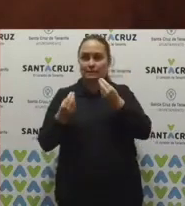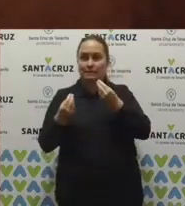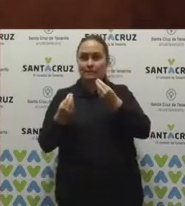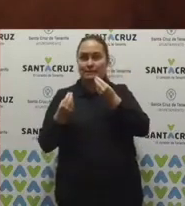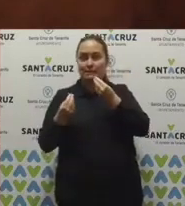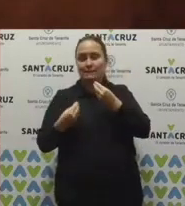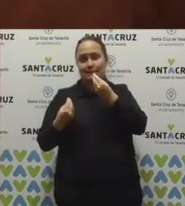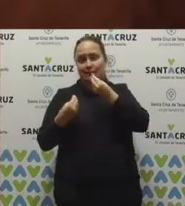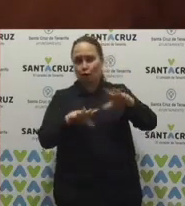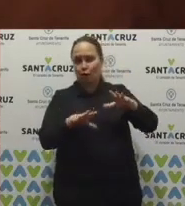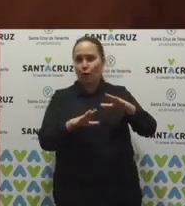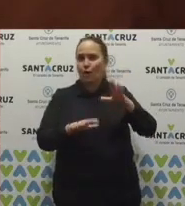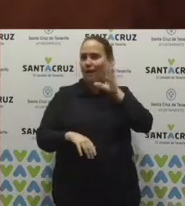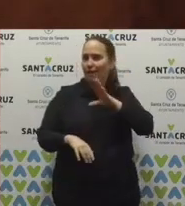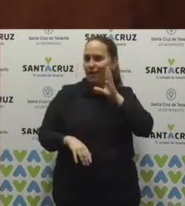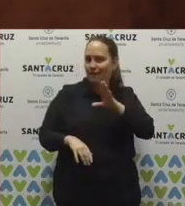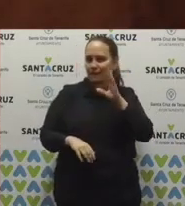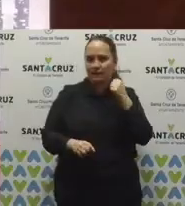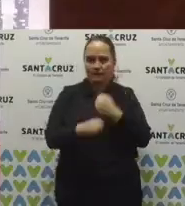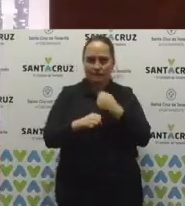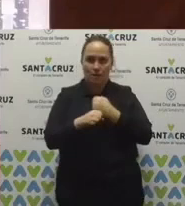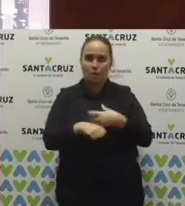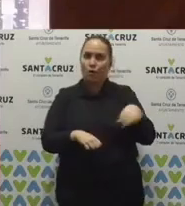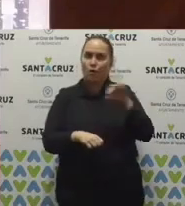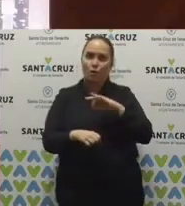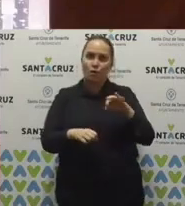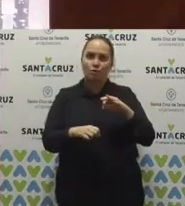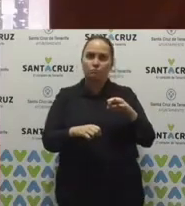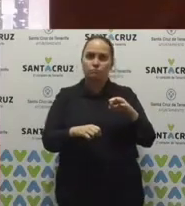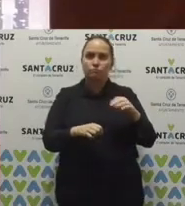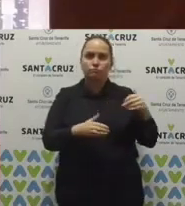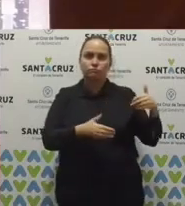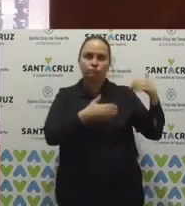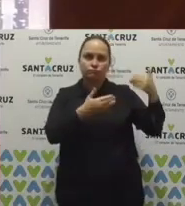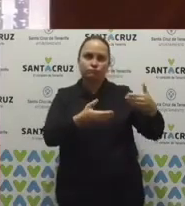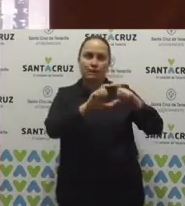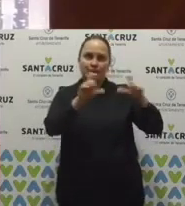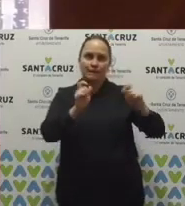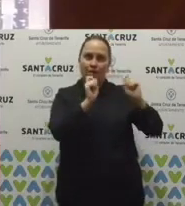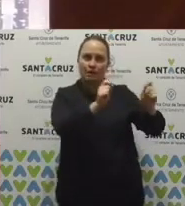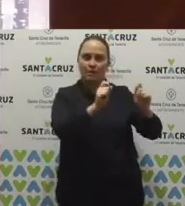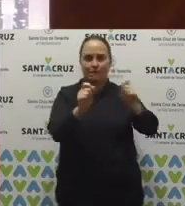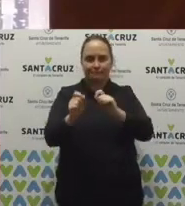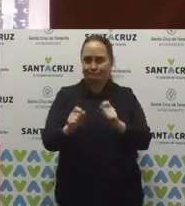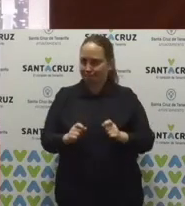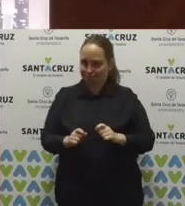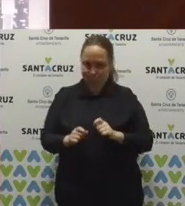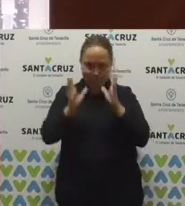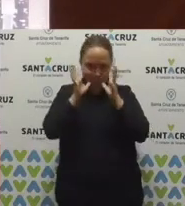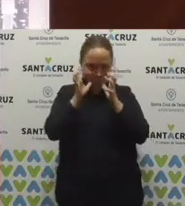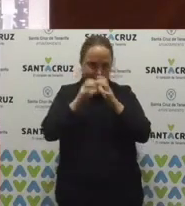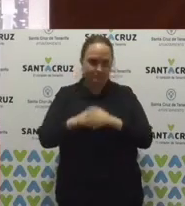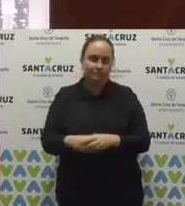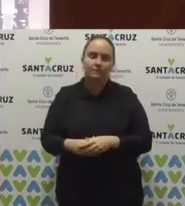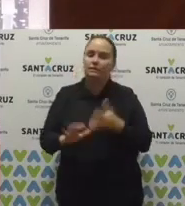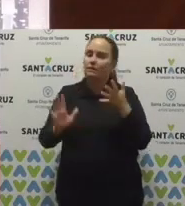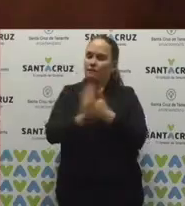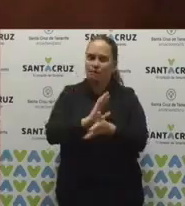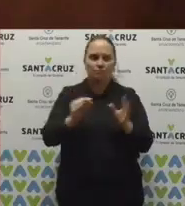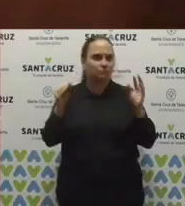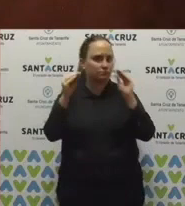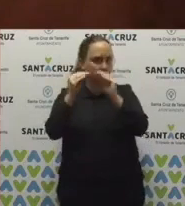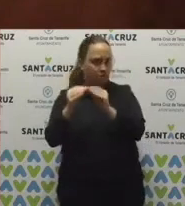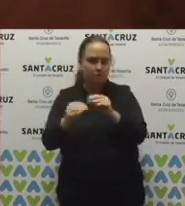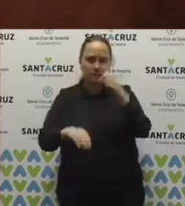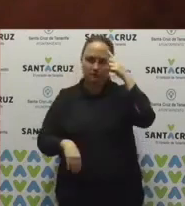o sucesión de empresas bastante desafortunadas por lo tanto y compartimos la preocupación compartimos que santa cruz